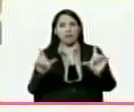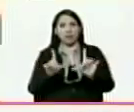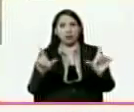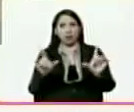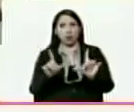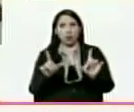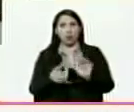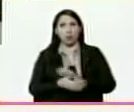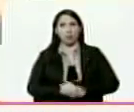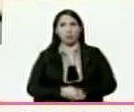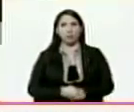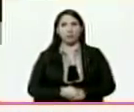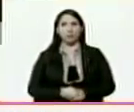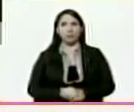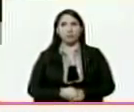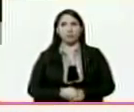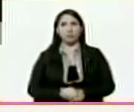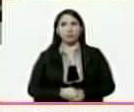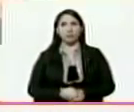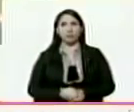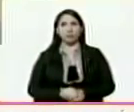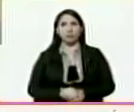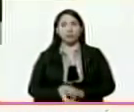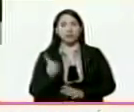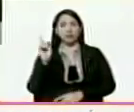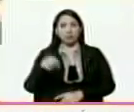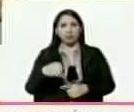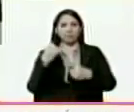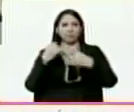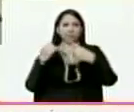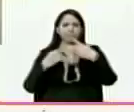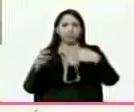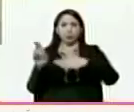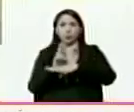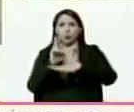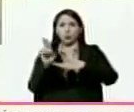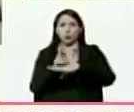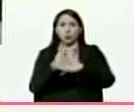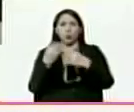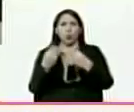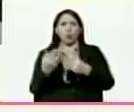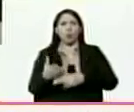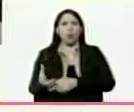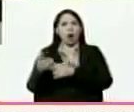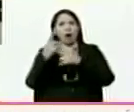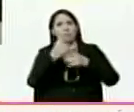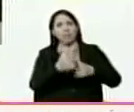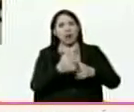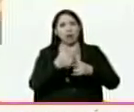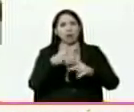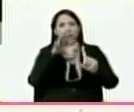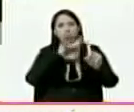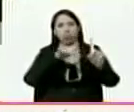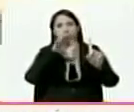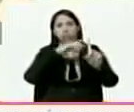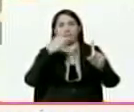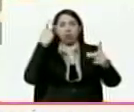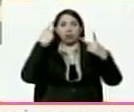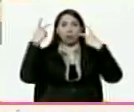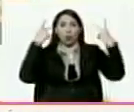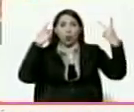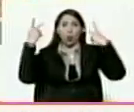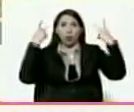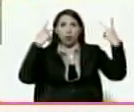media, son también instrumentalizados, utilizados como armas psicológicas para fabricar